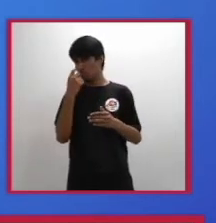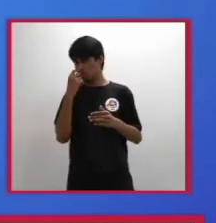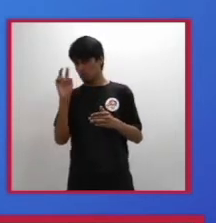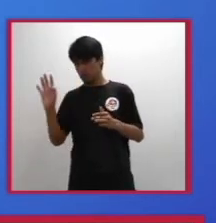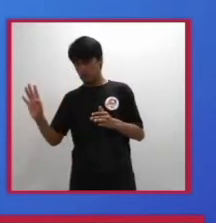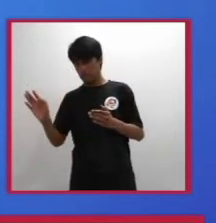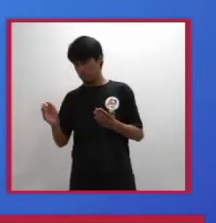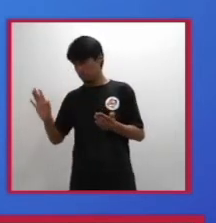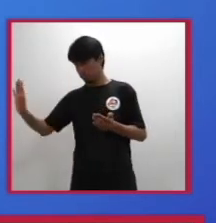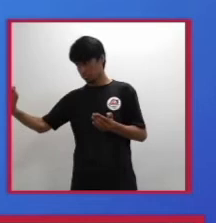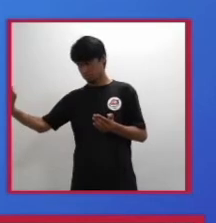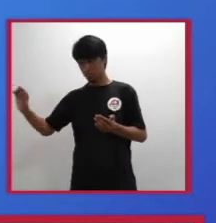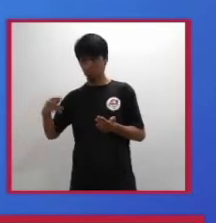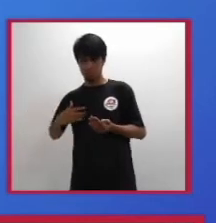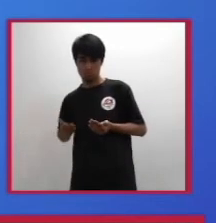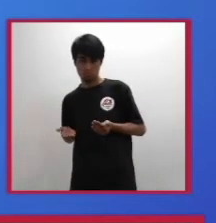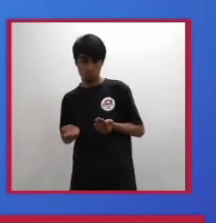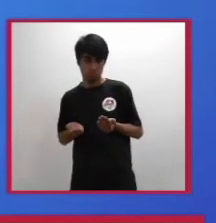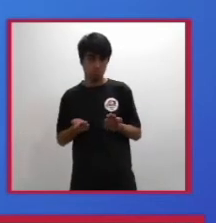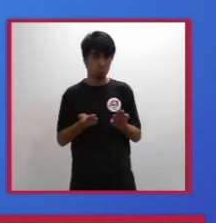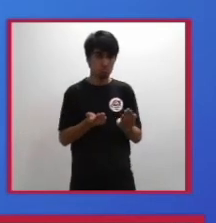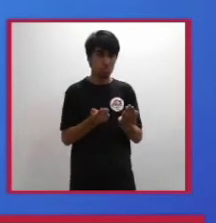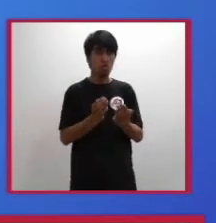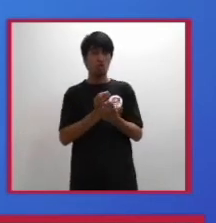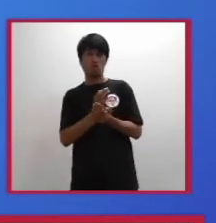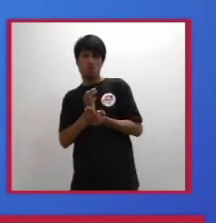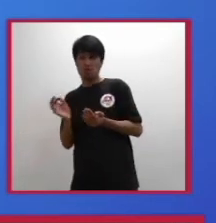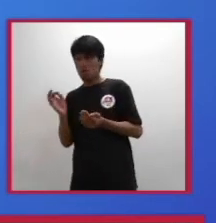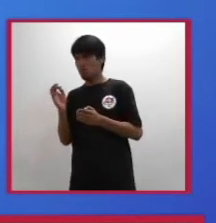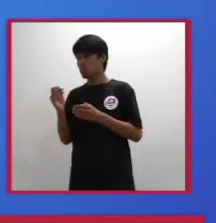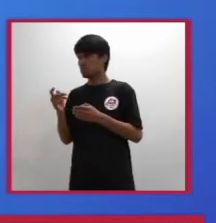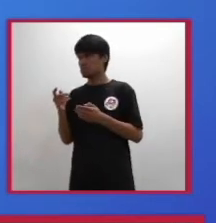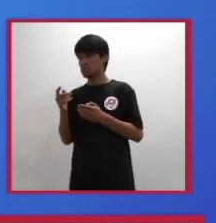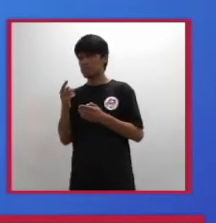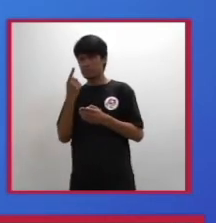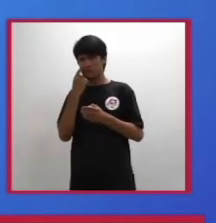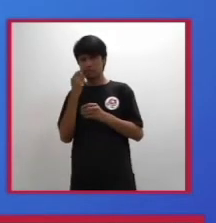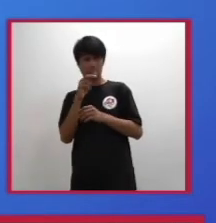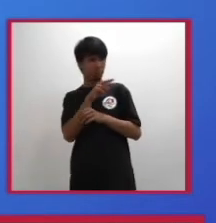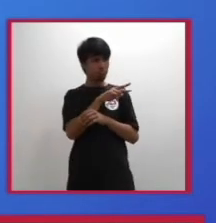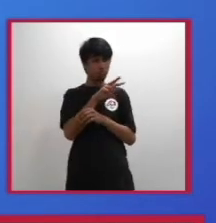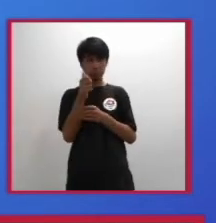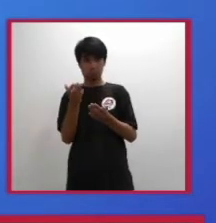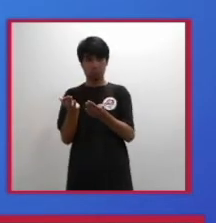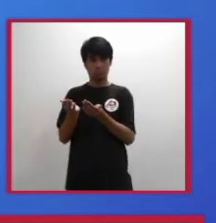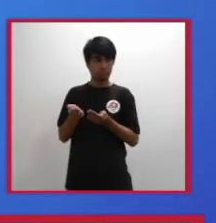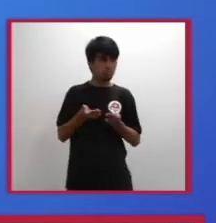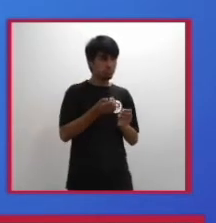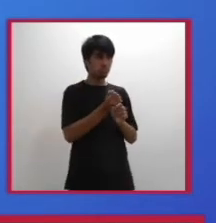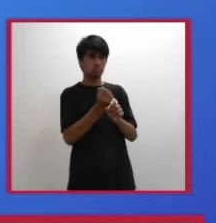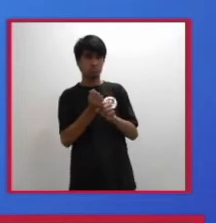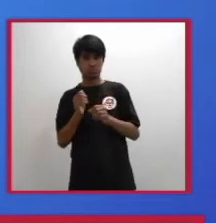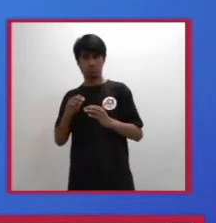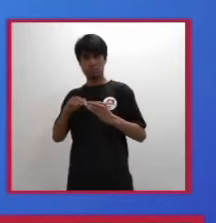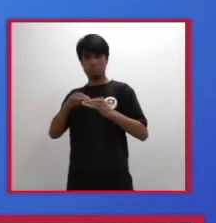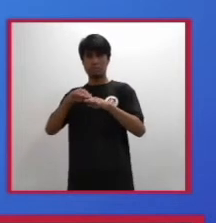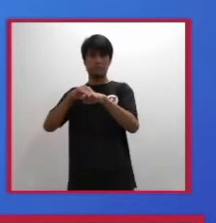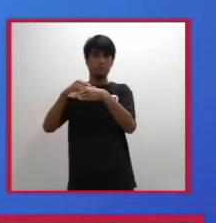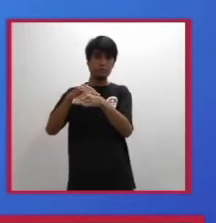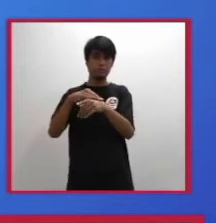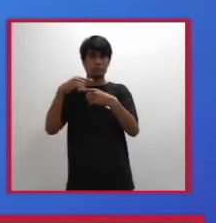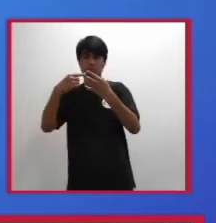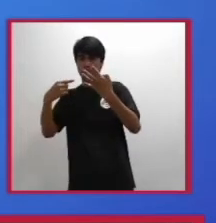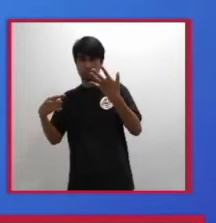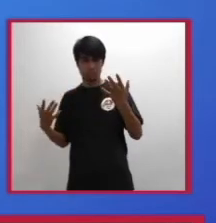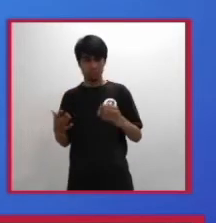prevenir cualquier accidente que pueda haber, ¿verdad? Entonces, evaluando Ya vimos